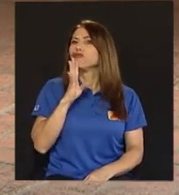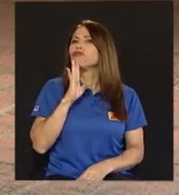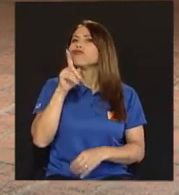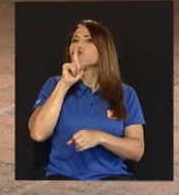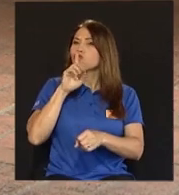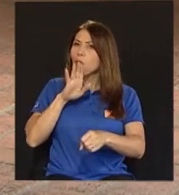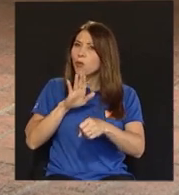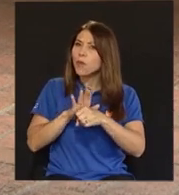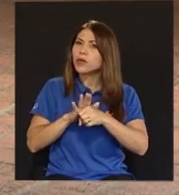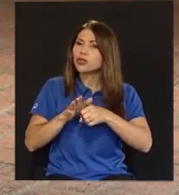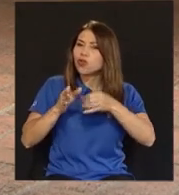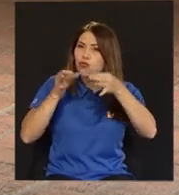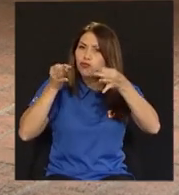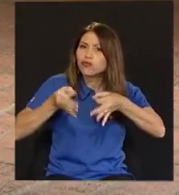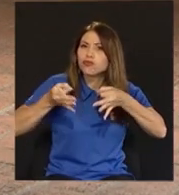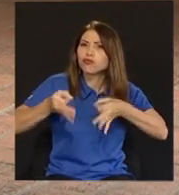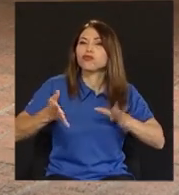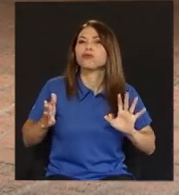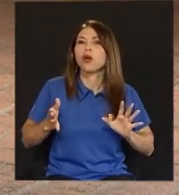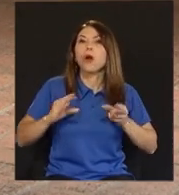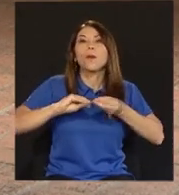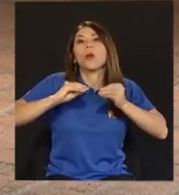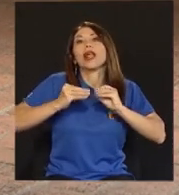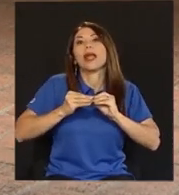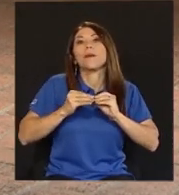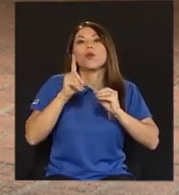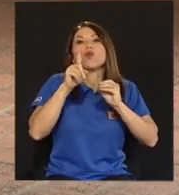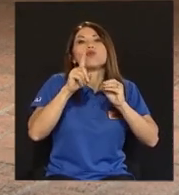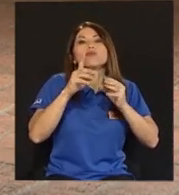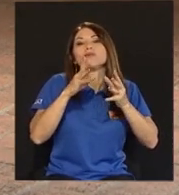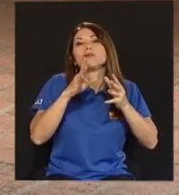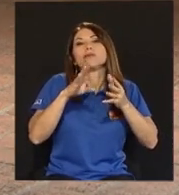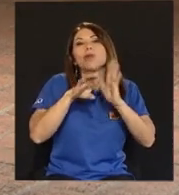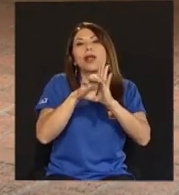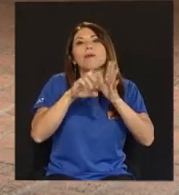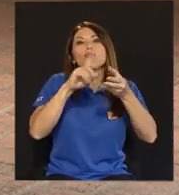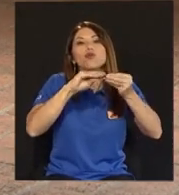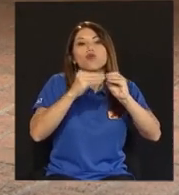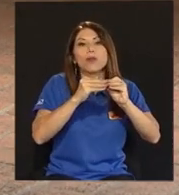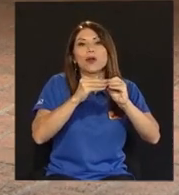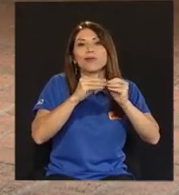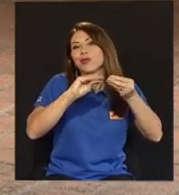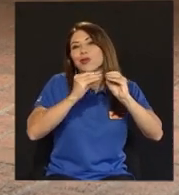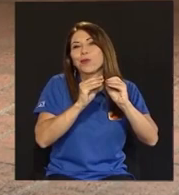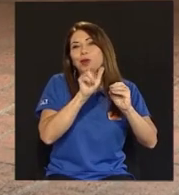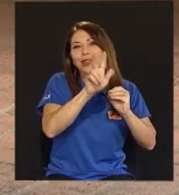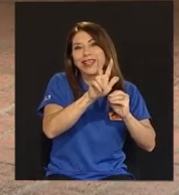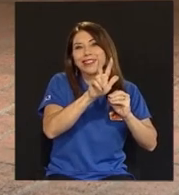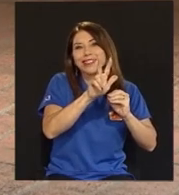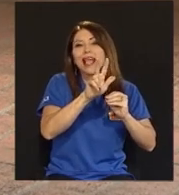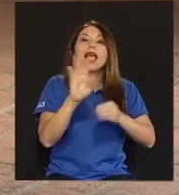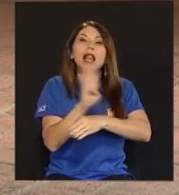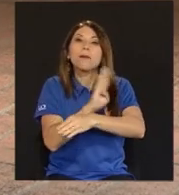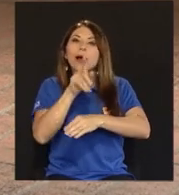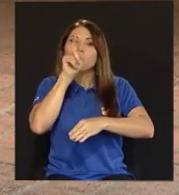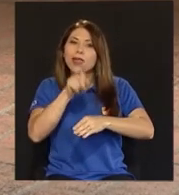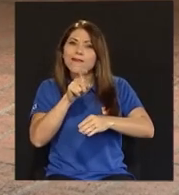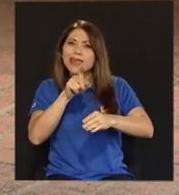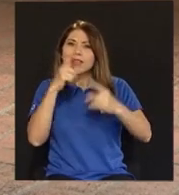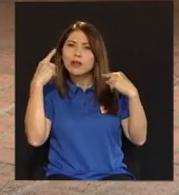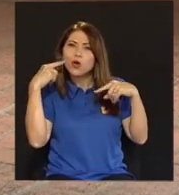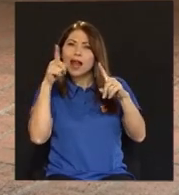de inflación de 3 en tal periodo y que el banco utilizará todos sus instrumentos de política para lograr ese